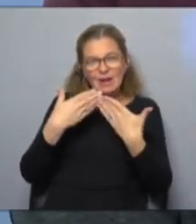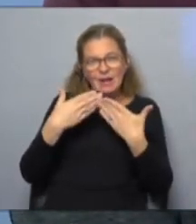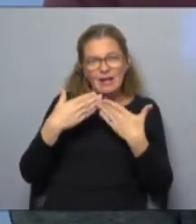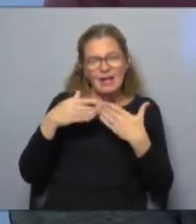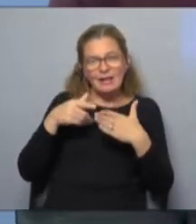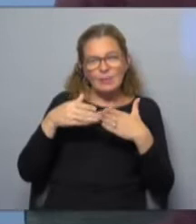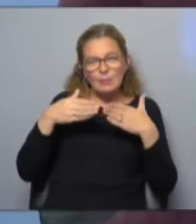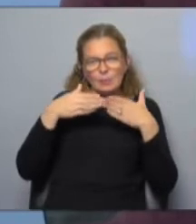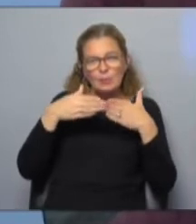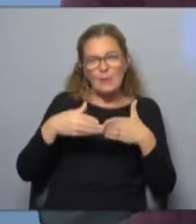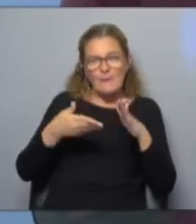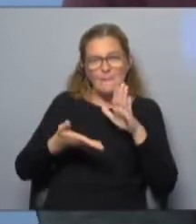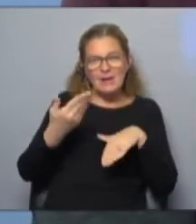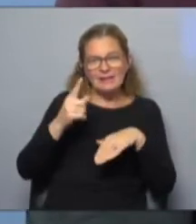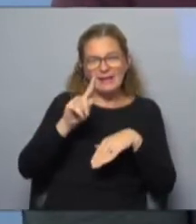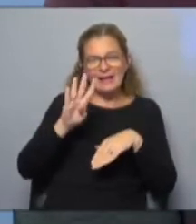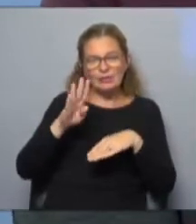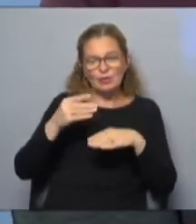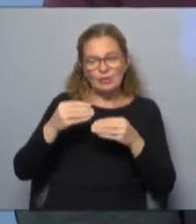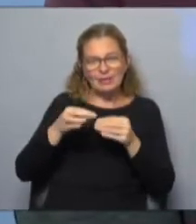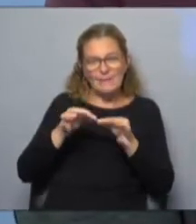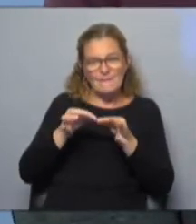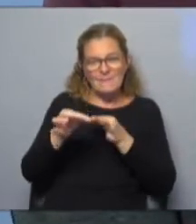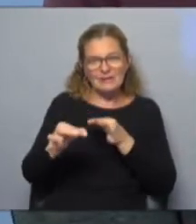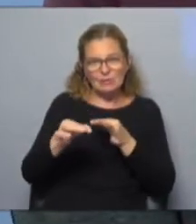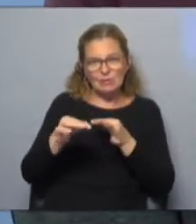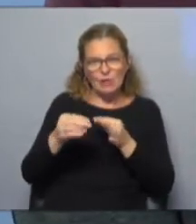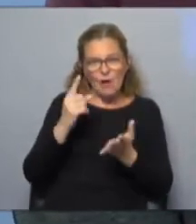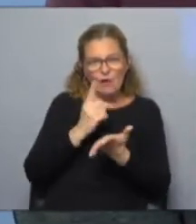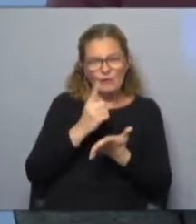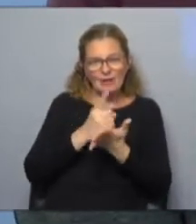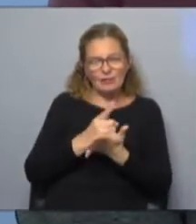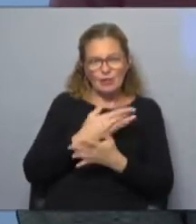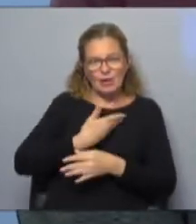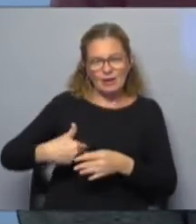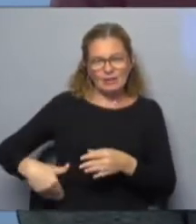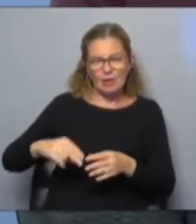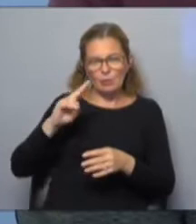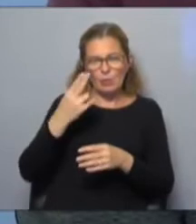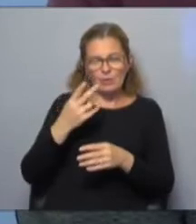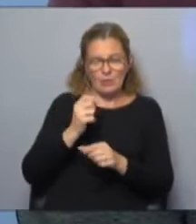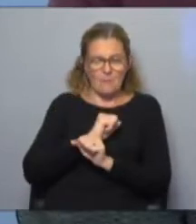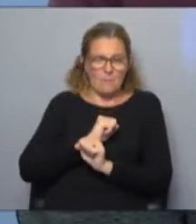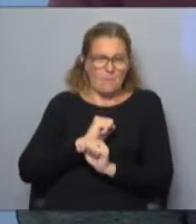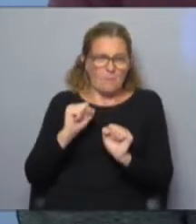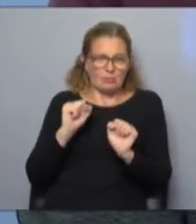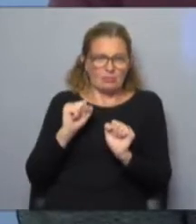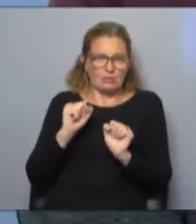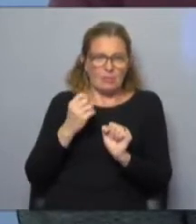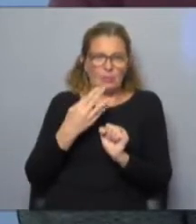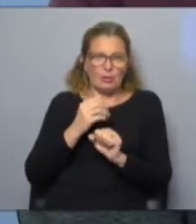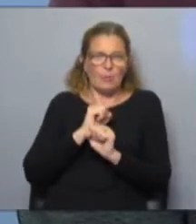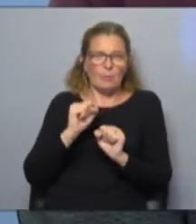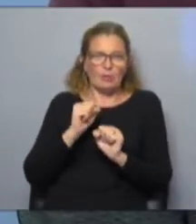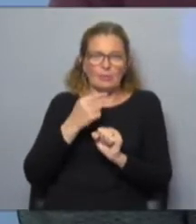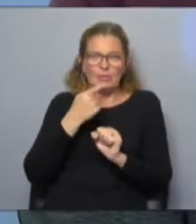Montevideo a más de 14 metros una obligación imposible que asumió el Estado Uruguayo imposible porque nosotros no